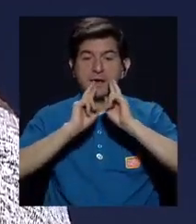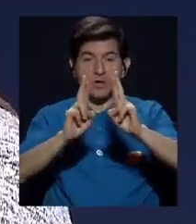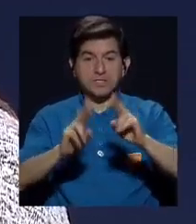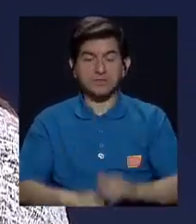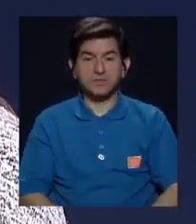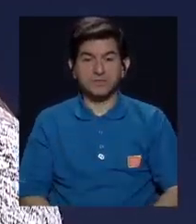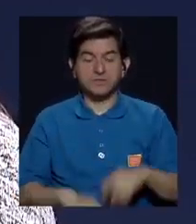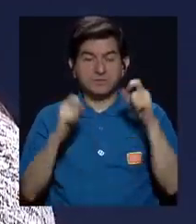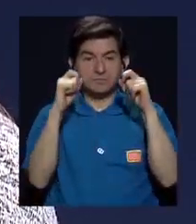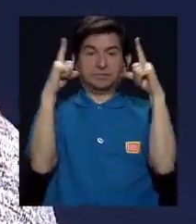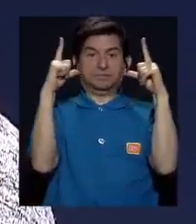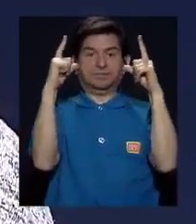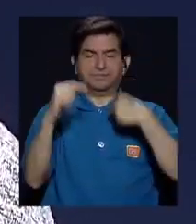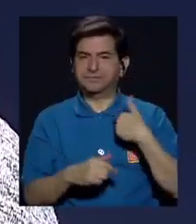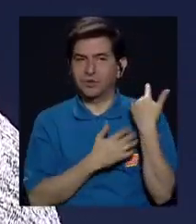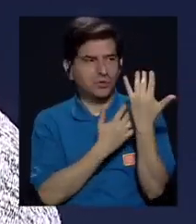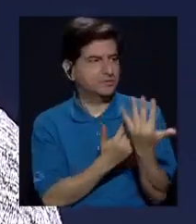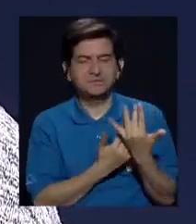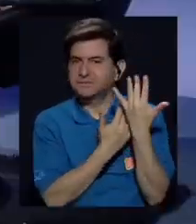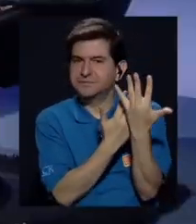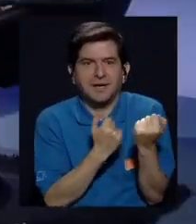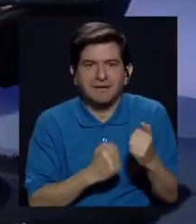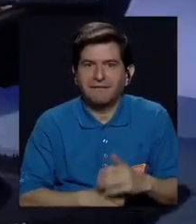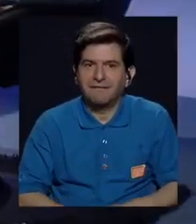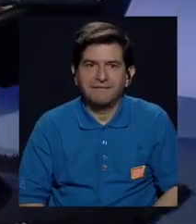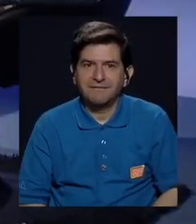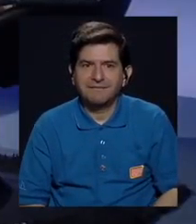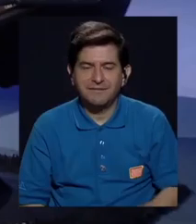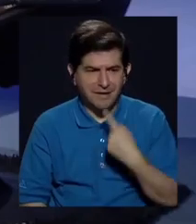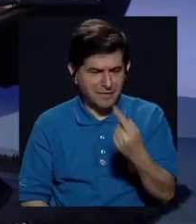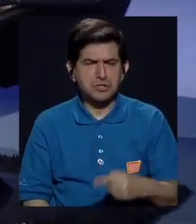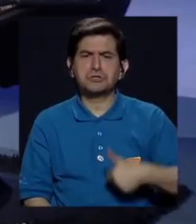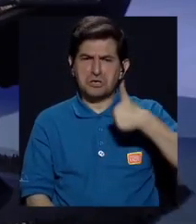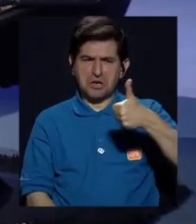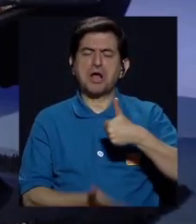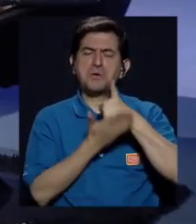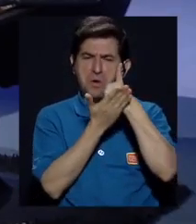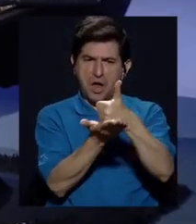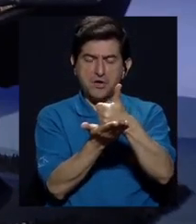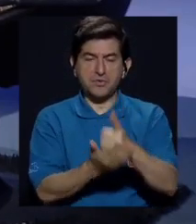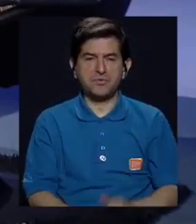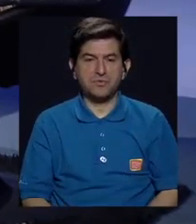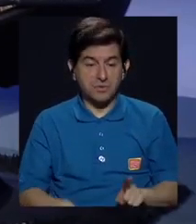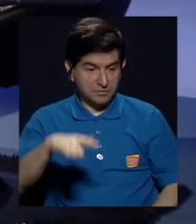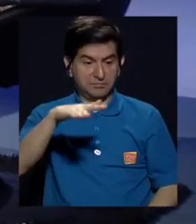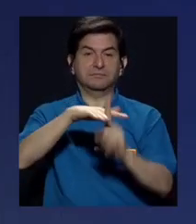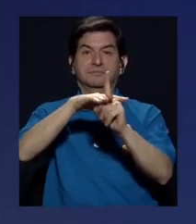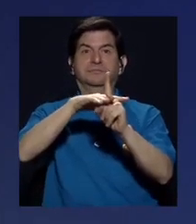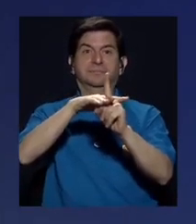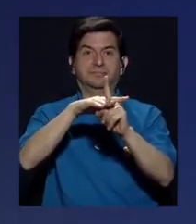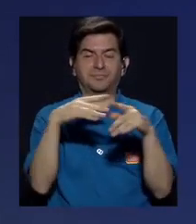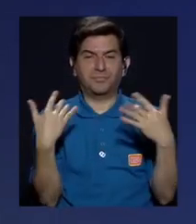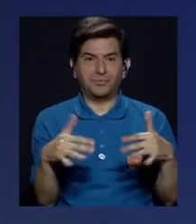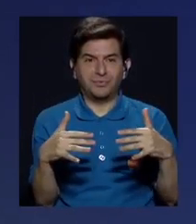una increíble respuesta, yo no me lo esperaba para nada, de que me había ganado una beca, así salió de la nada. Wow,